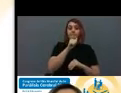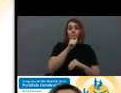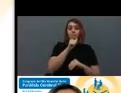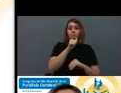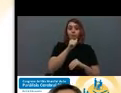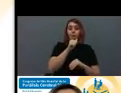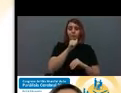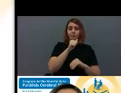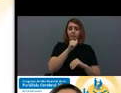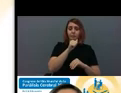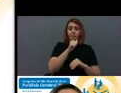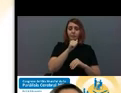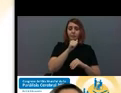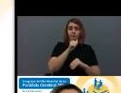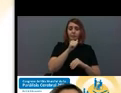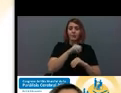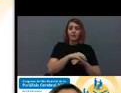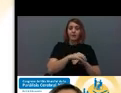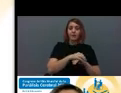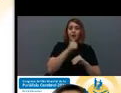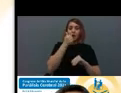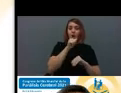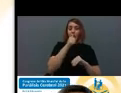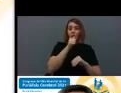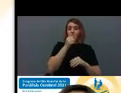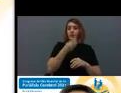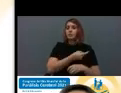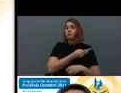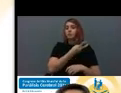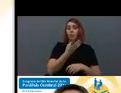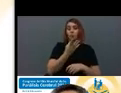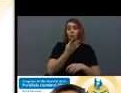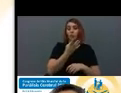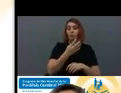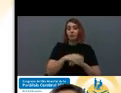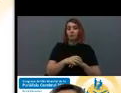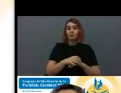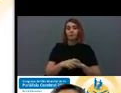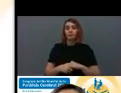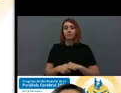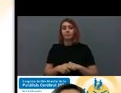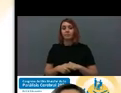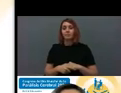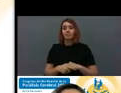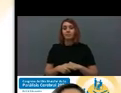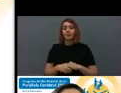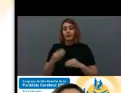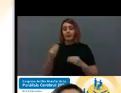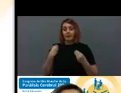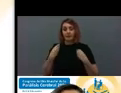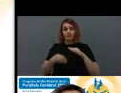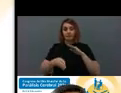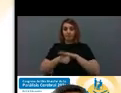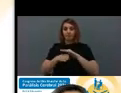perpetúa a lo largo del tiempo, ya que generalmente en estos procesos está asociado también el envejecimiento, son